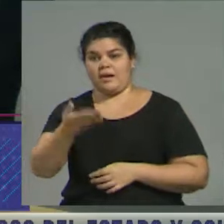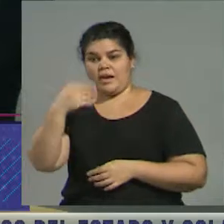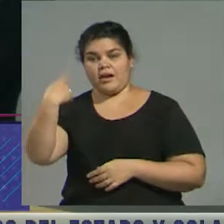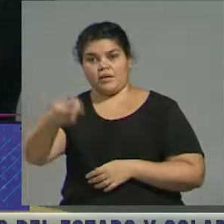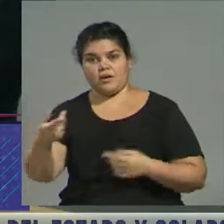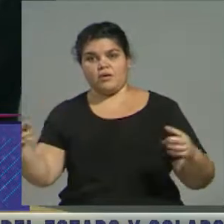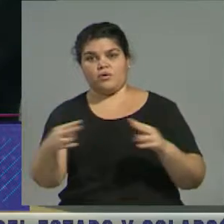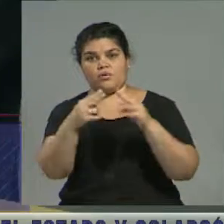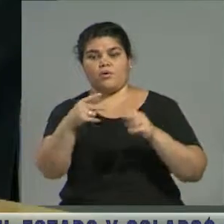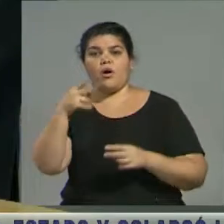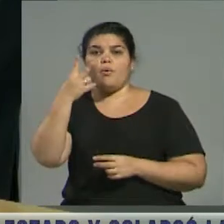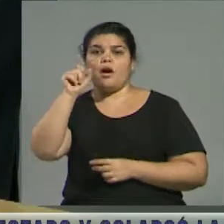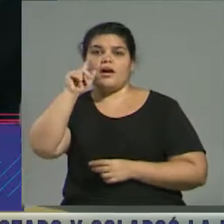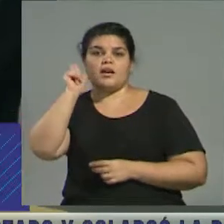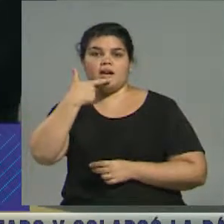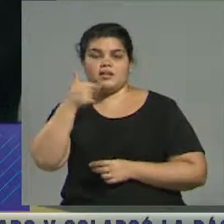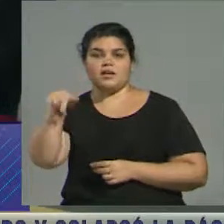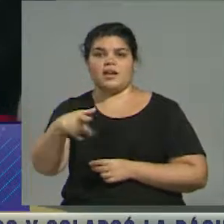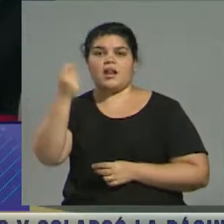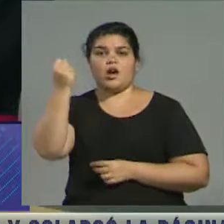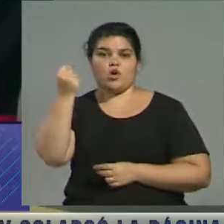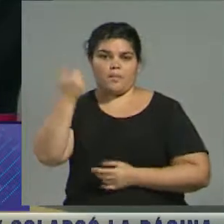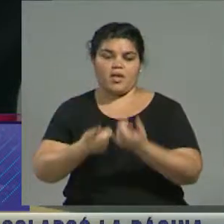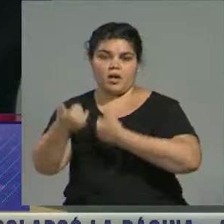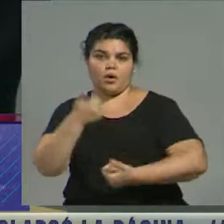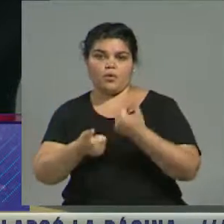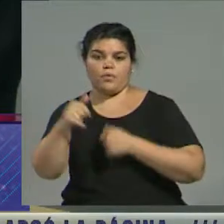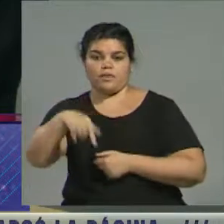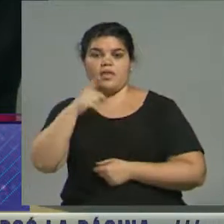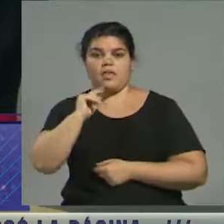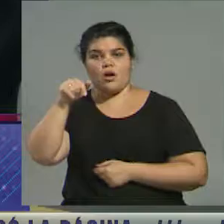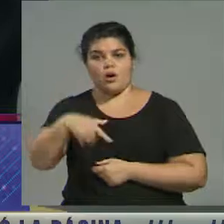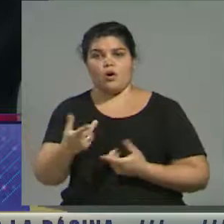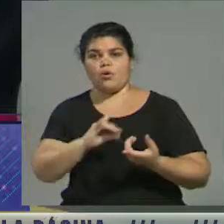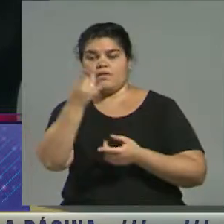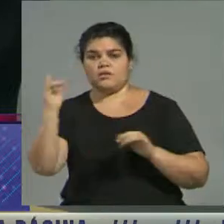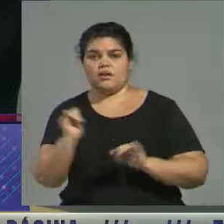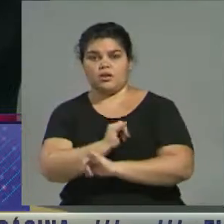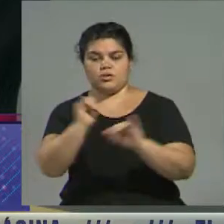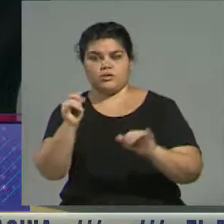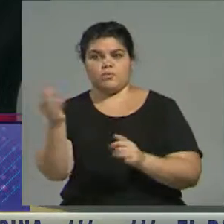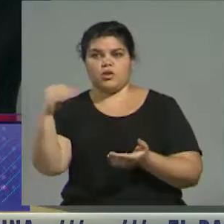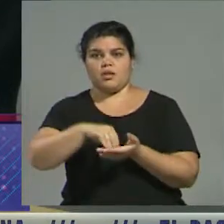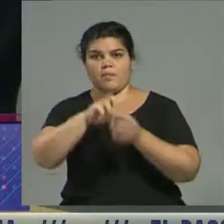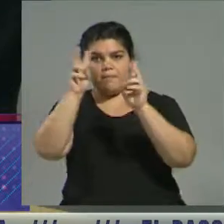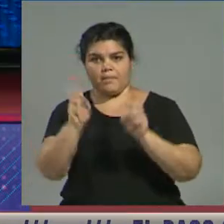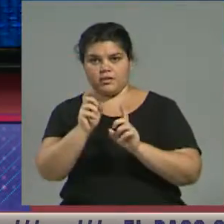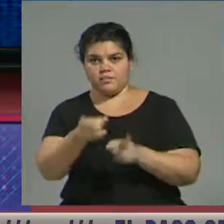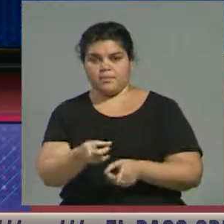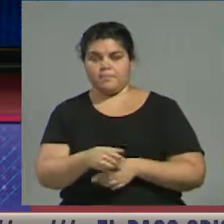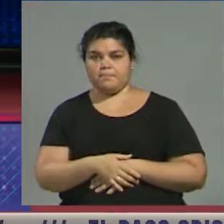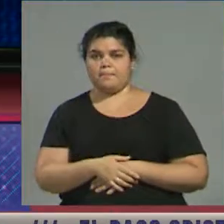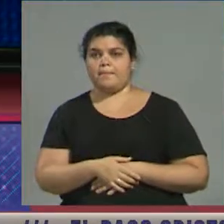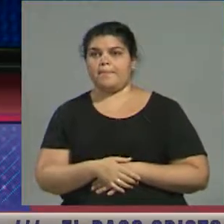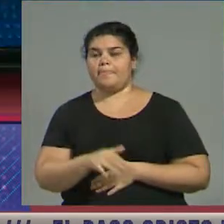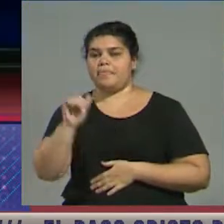José Vargas con nosotros, nuestro columnista de economía durante esta jornada aquí en Universidad Noticias. Pero tenemos más temas para compartir con ustedes.